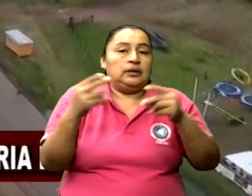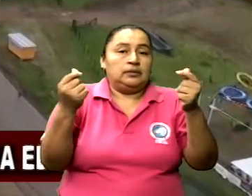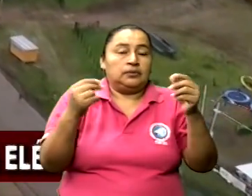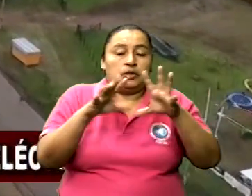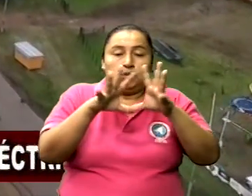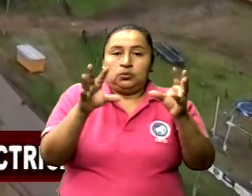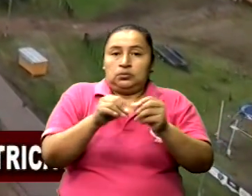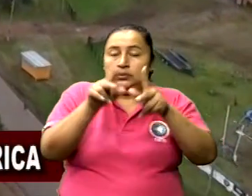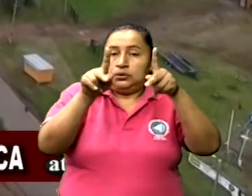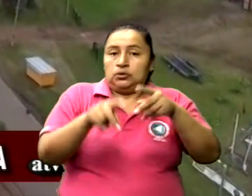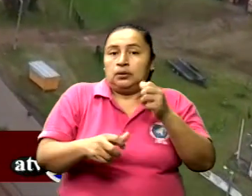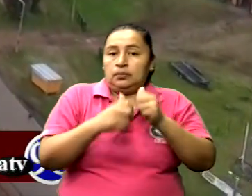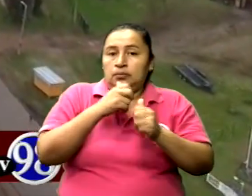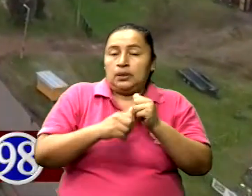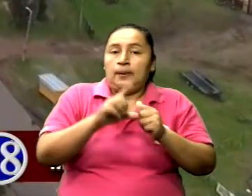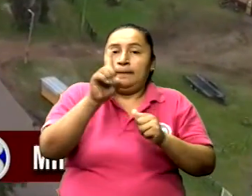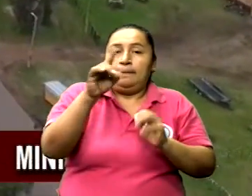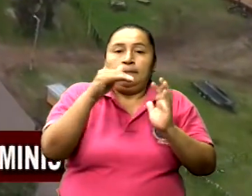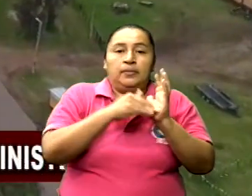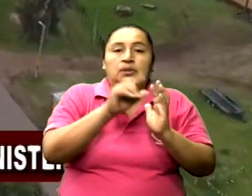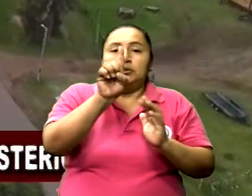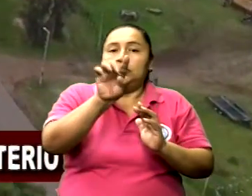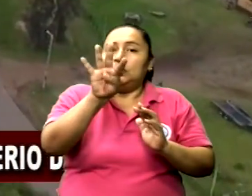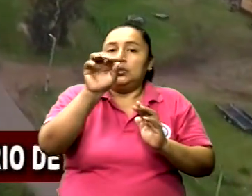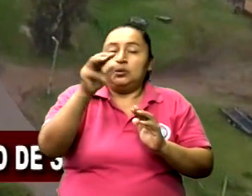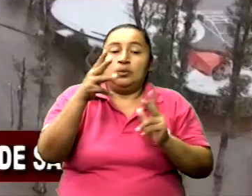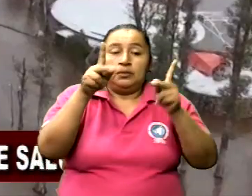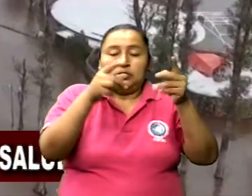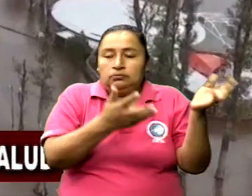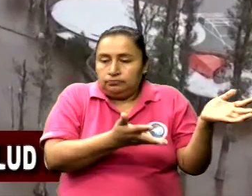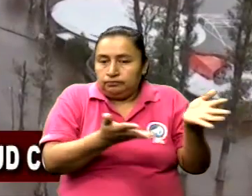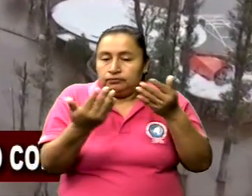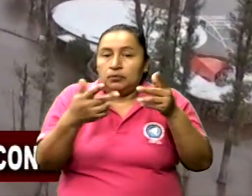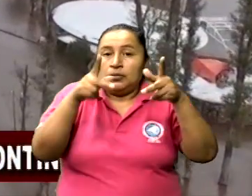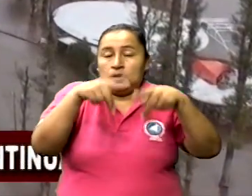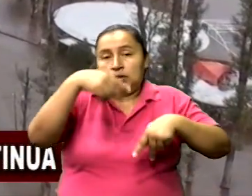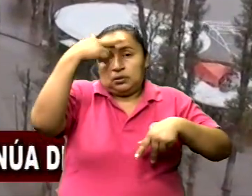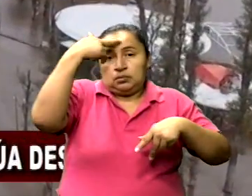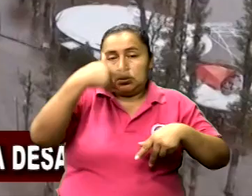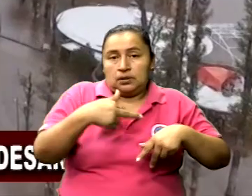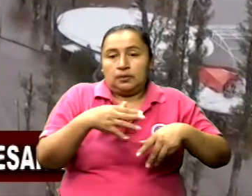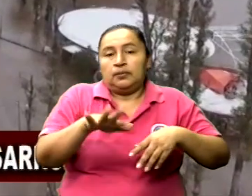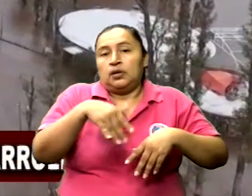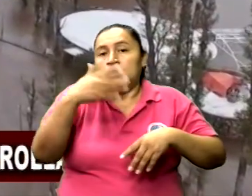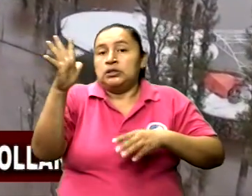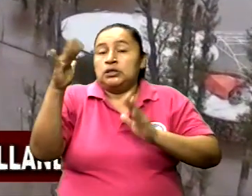total de afectados, 1.149 fueron evacuadas por las autoridades y